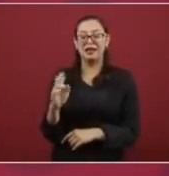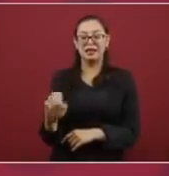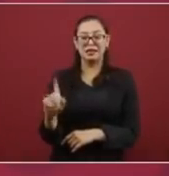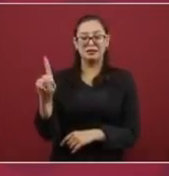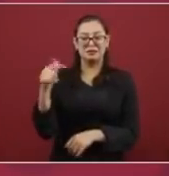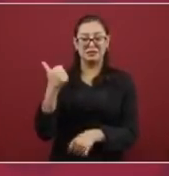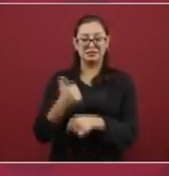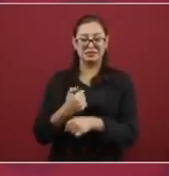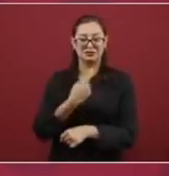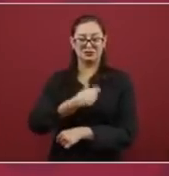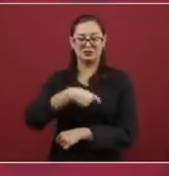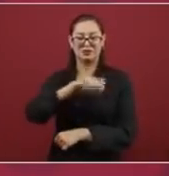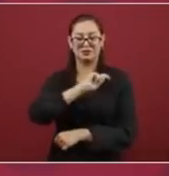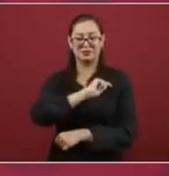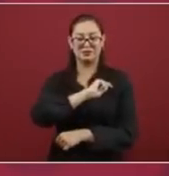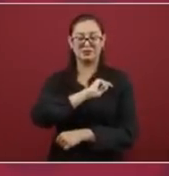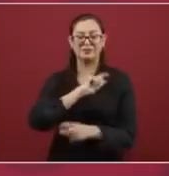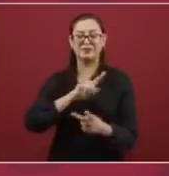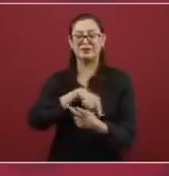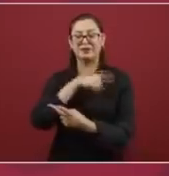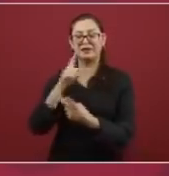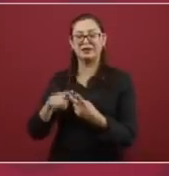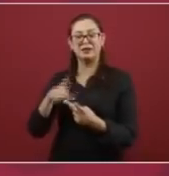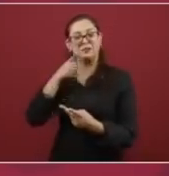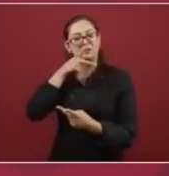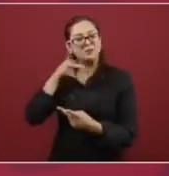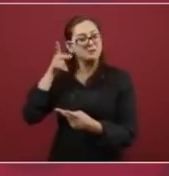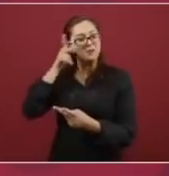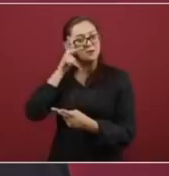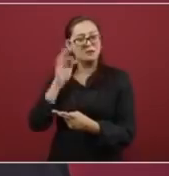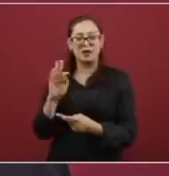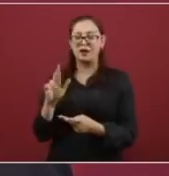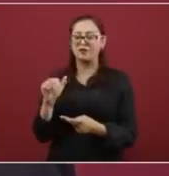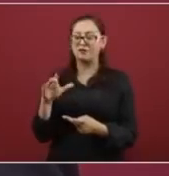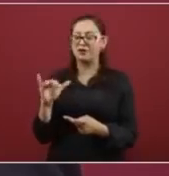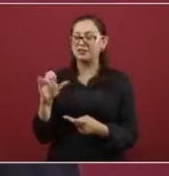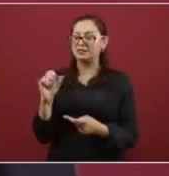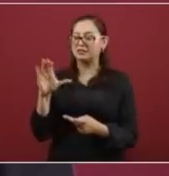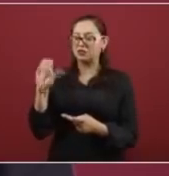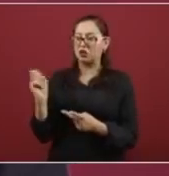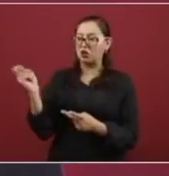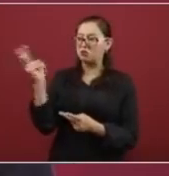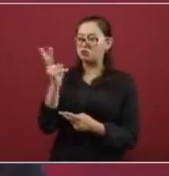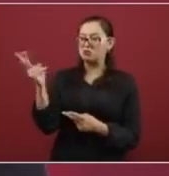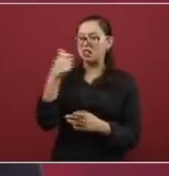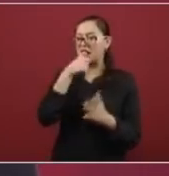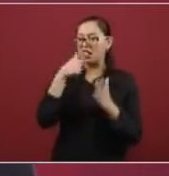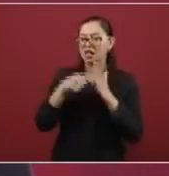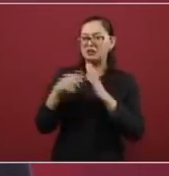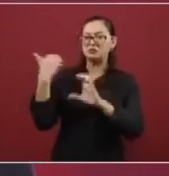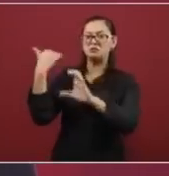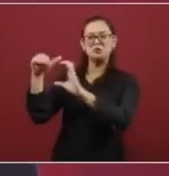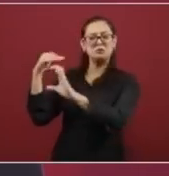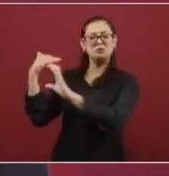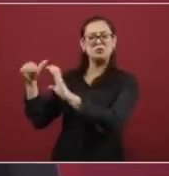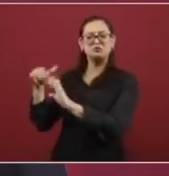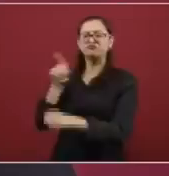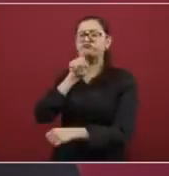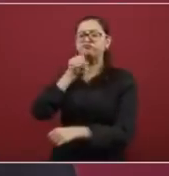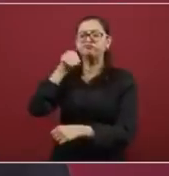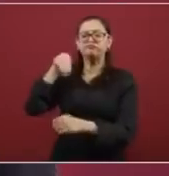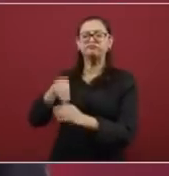VI de España como al Papa Francisco. Pero ellos dicen